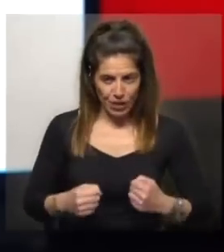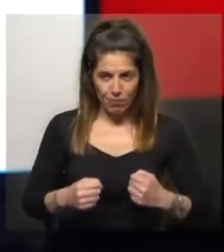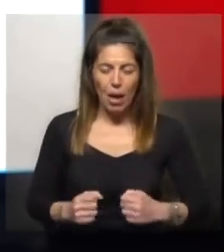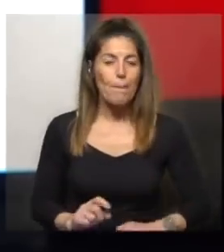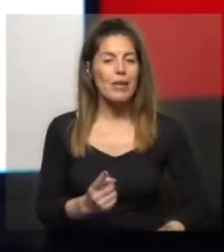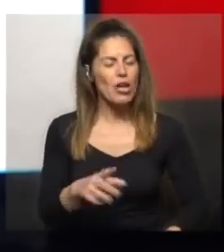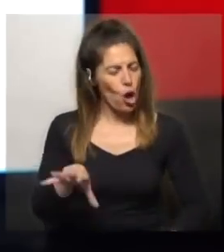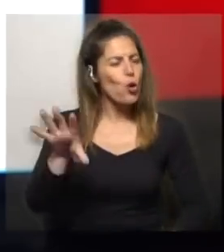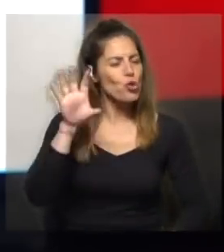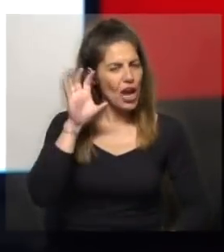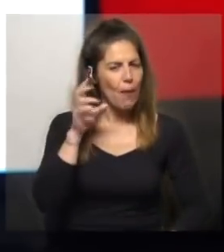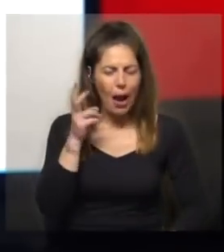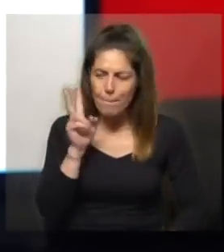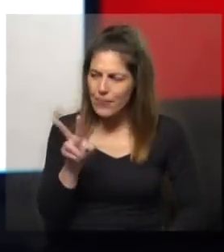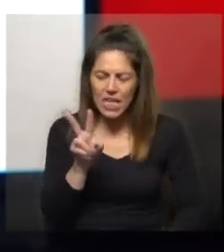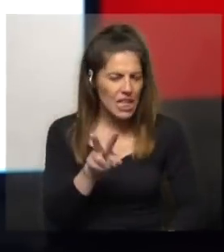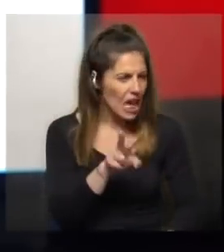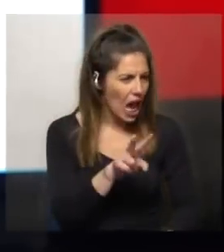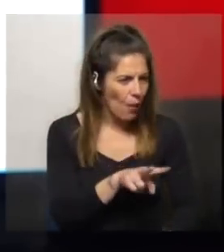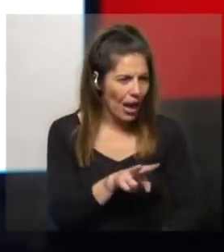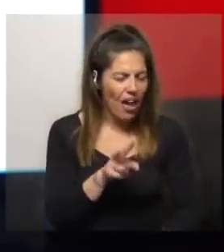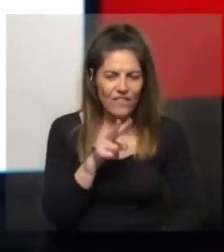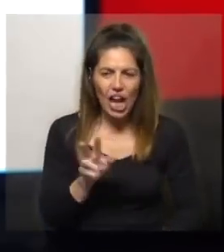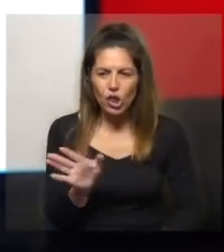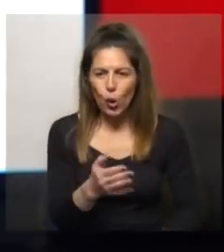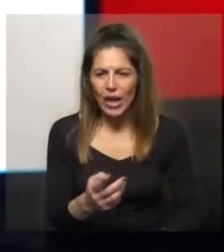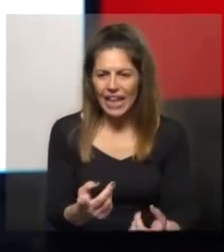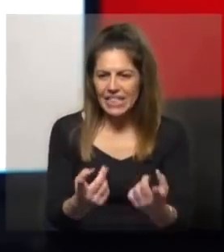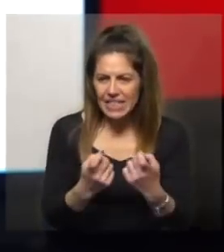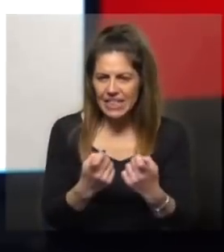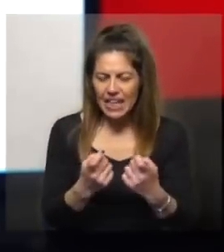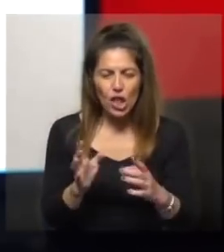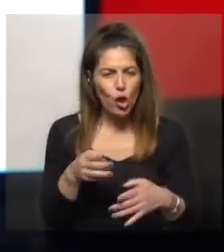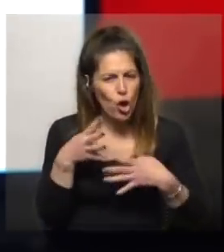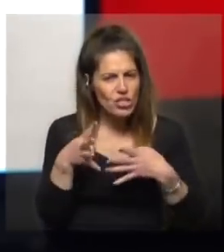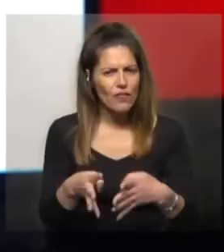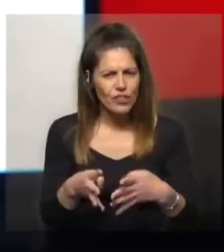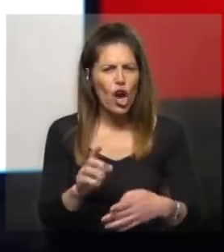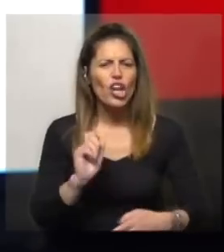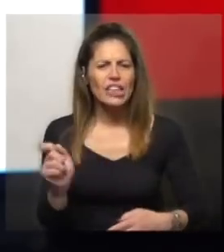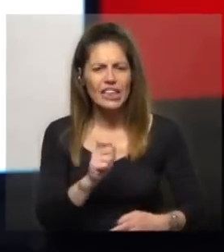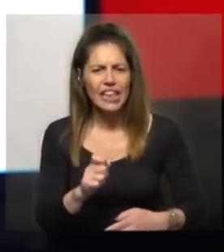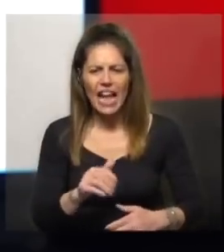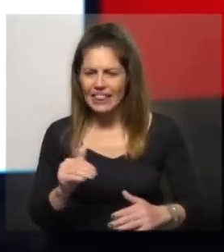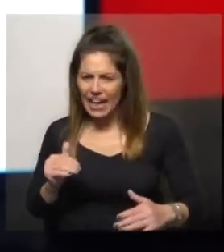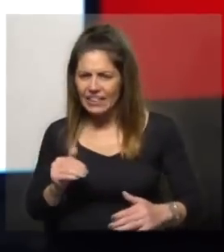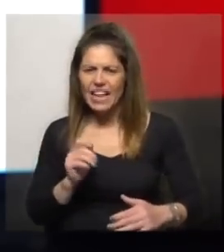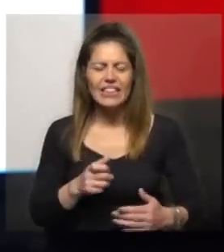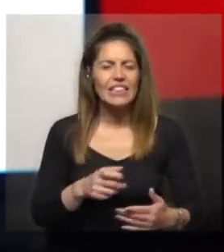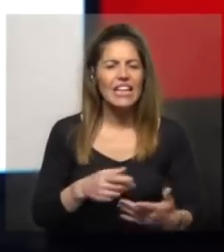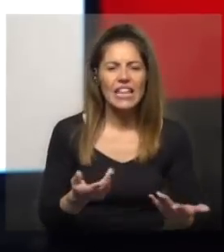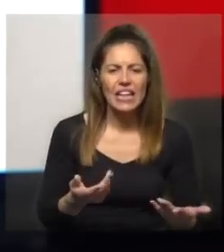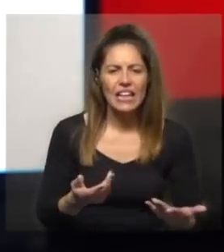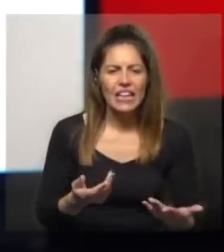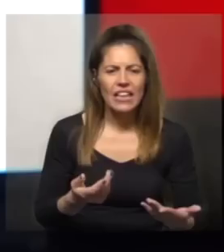escuchaba observaba todas las perspectivas todas las necesidades todas las oportunidades todos los desafíos quién estaba rezagado a quién le cobraba más o menos